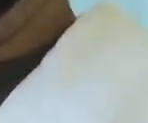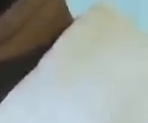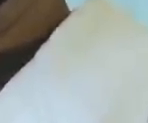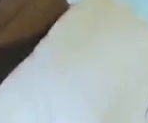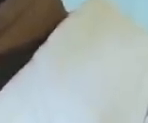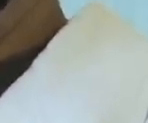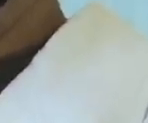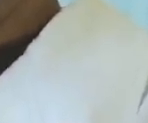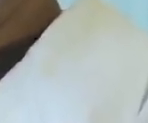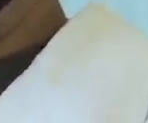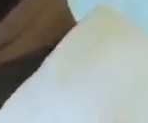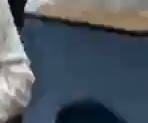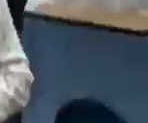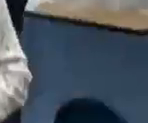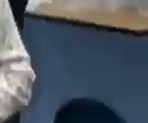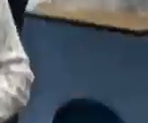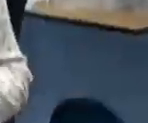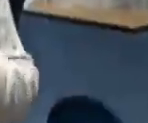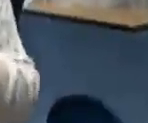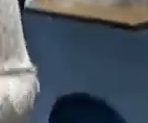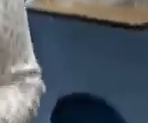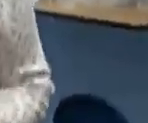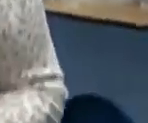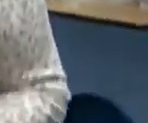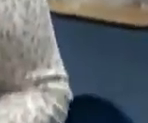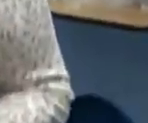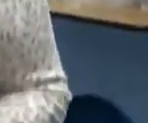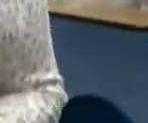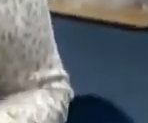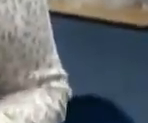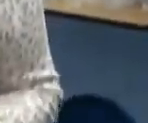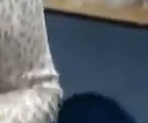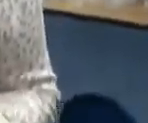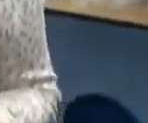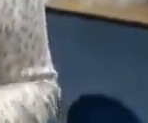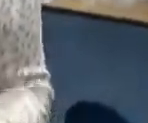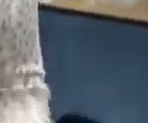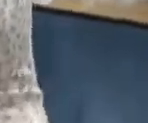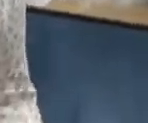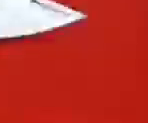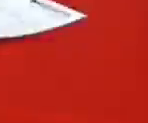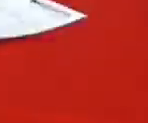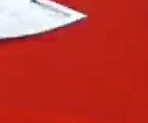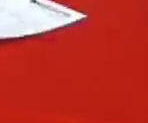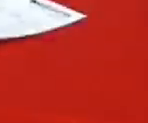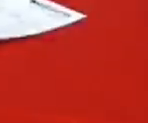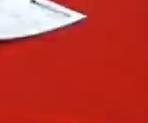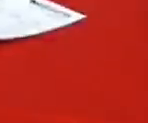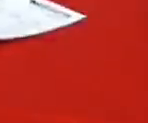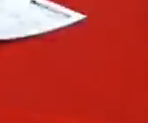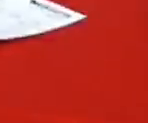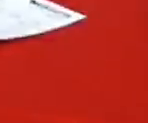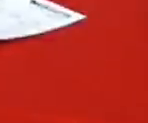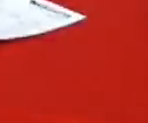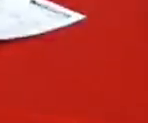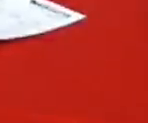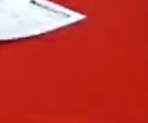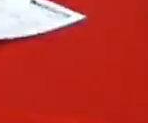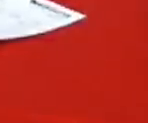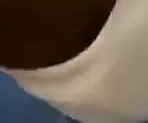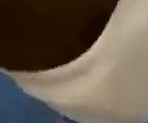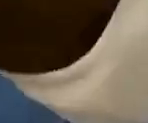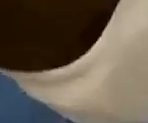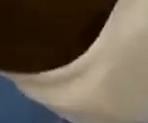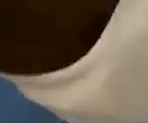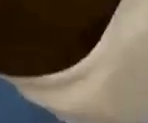que te puede dar el virus, pero más leve. La verdad que sí, hoy fue un día muy bonito para todos. Nosotros la tercera edad más, ¿no? Porque es la que sufrimos más afuera. Pero hoy